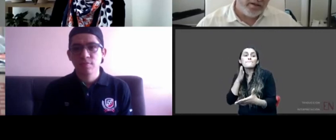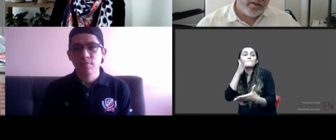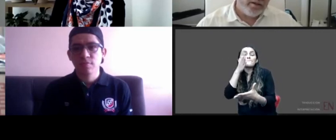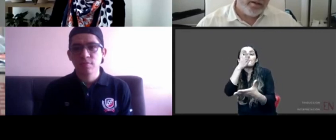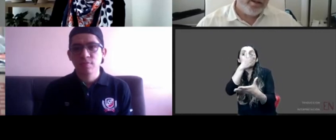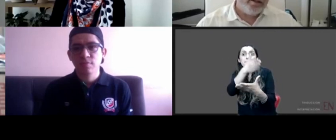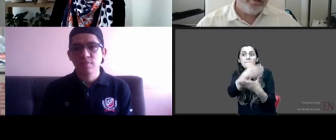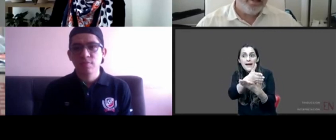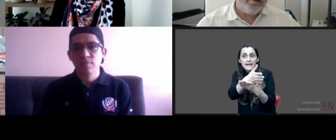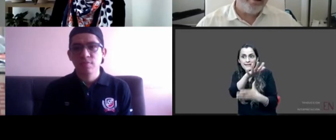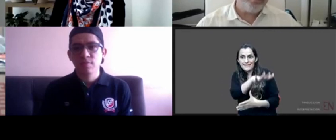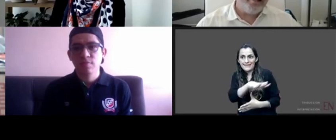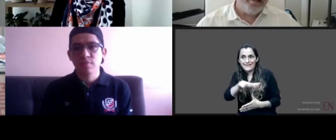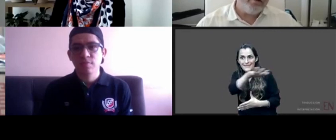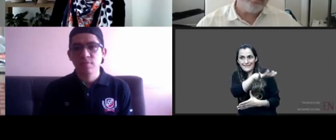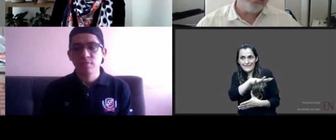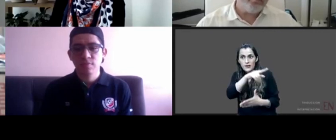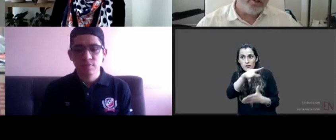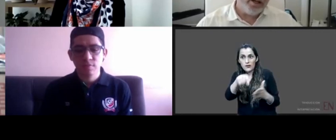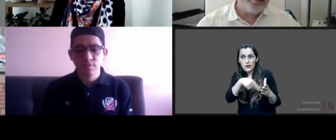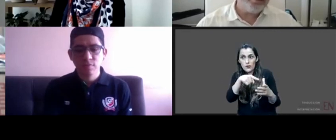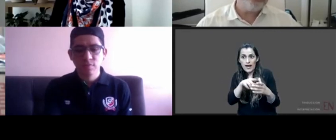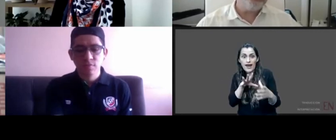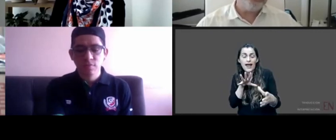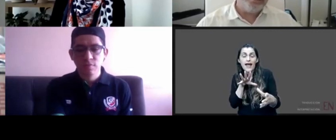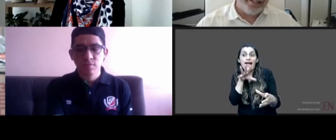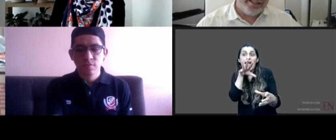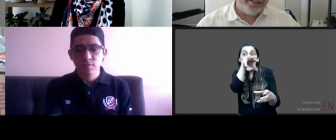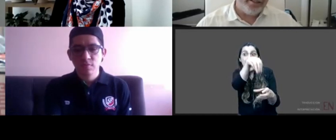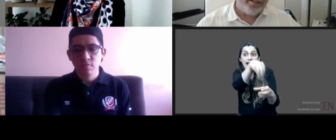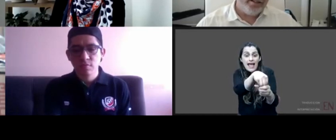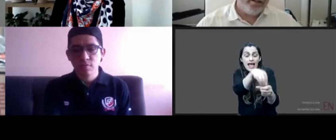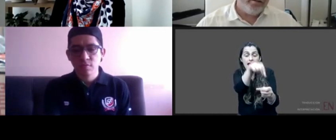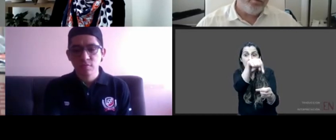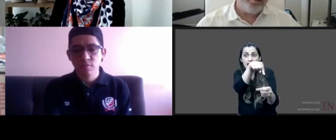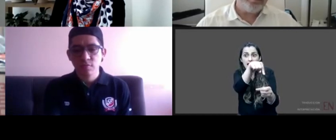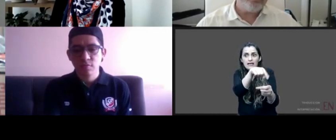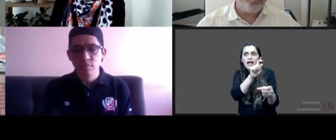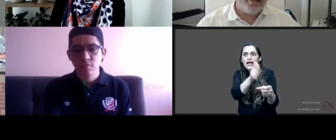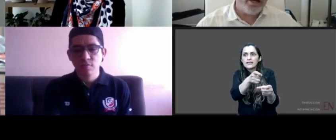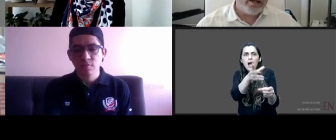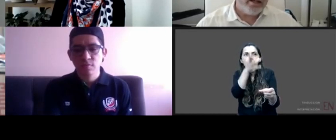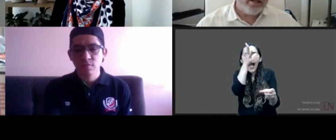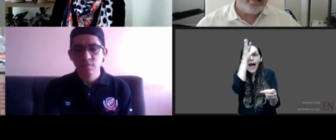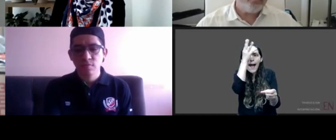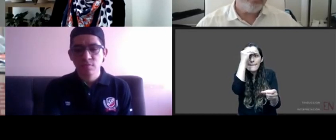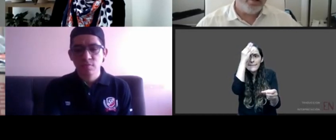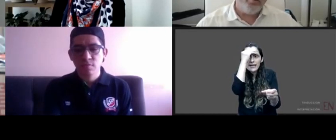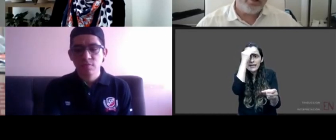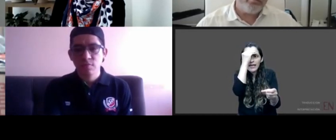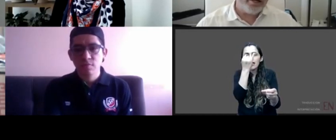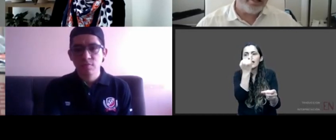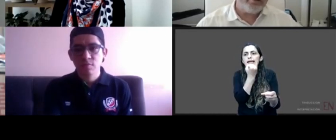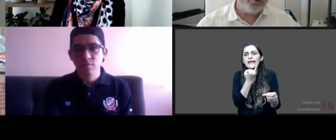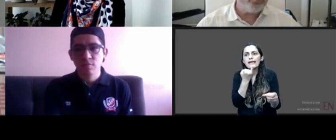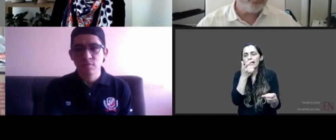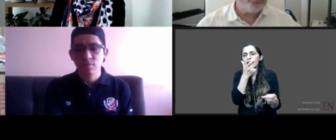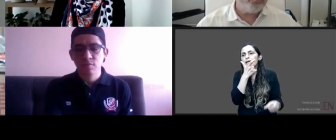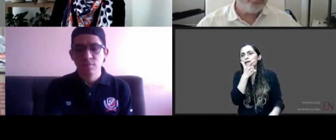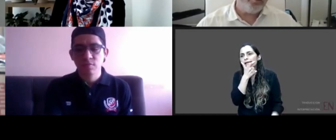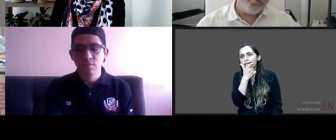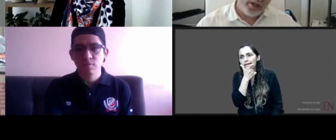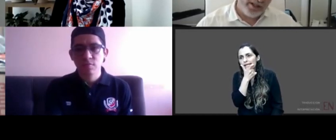estudiar y hablas en la lengua nacional, que es el inglés. Porque la escuela es una olla para que